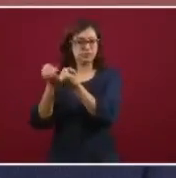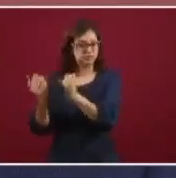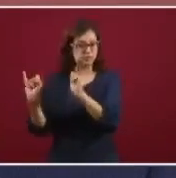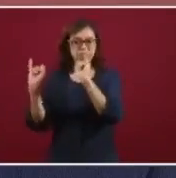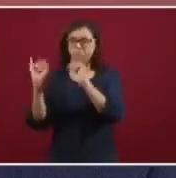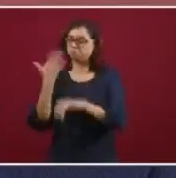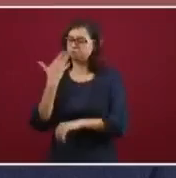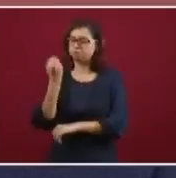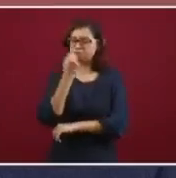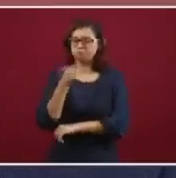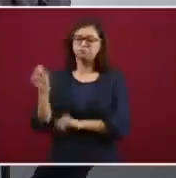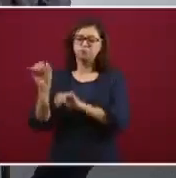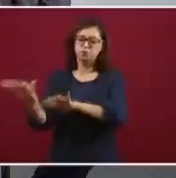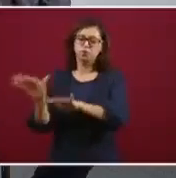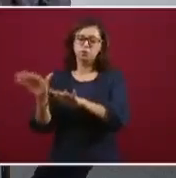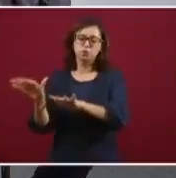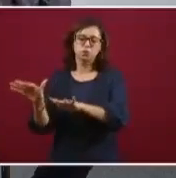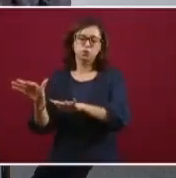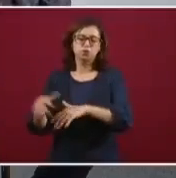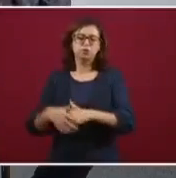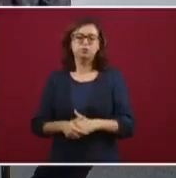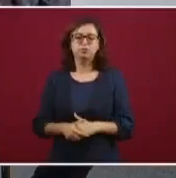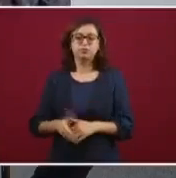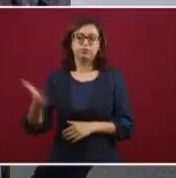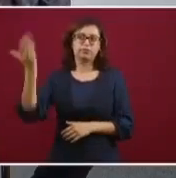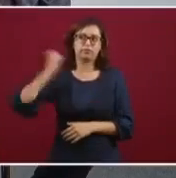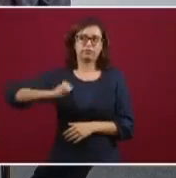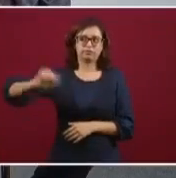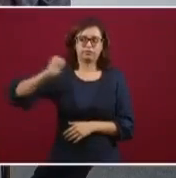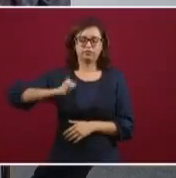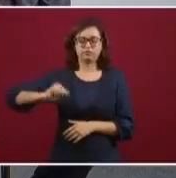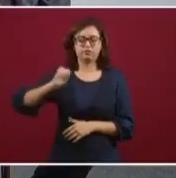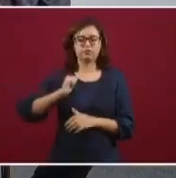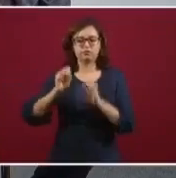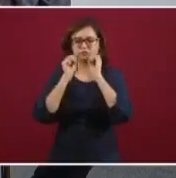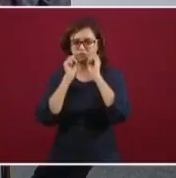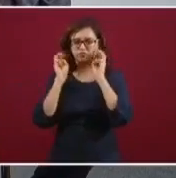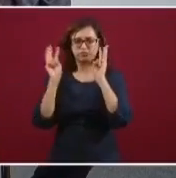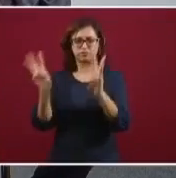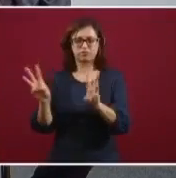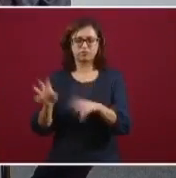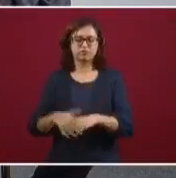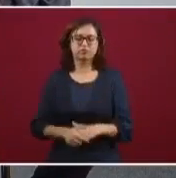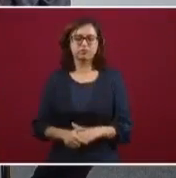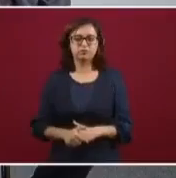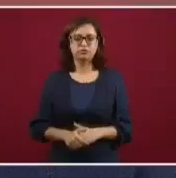extraordinaria prensa de ese entonces,